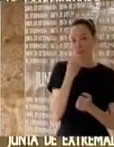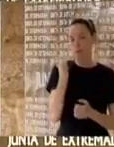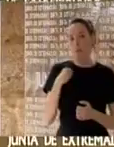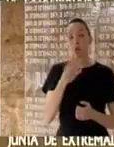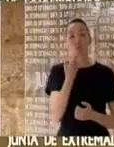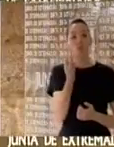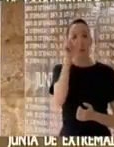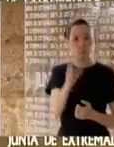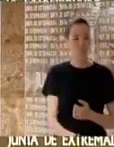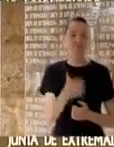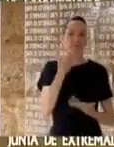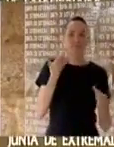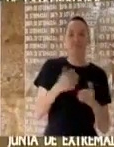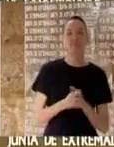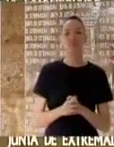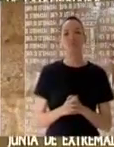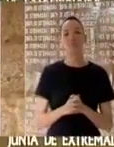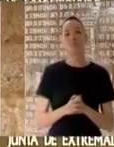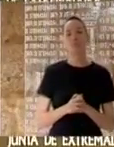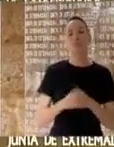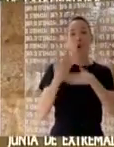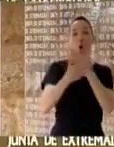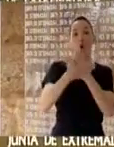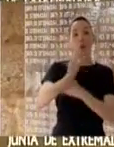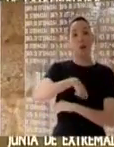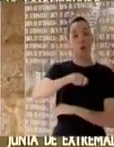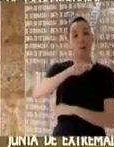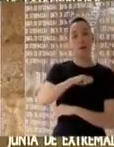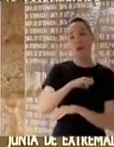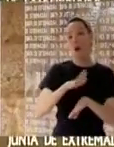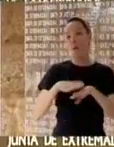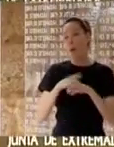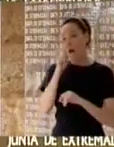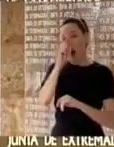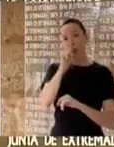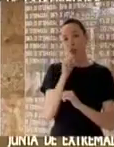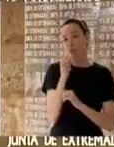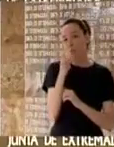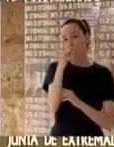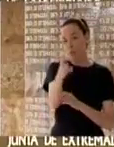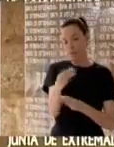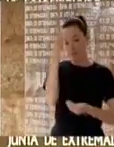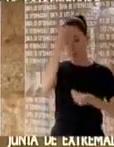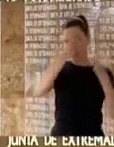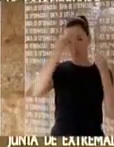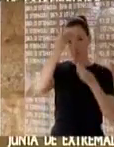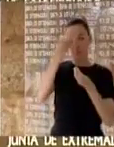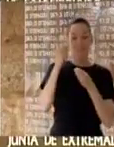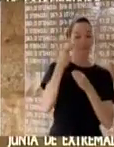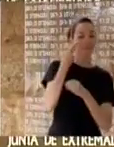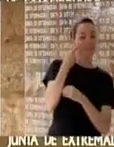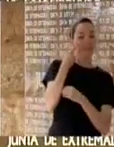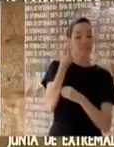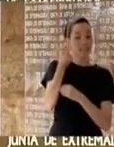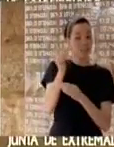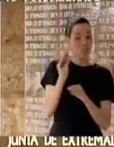uno coge cuál es la previsión que hace el Gobierno de España para los próximos años sobre la inversión pública en sanidad, en